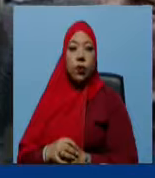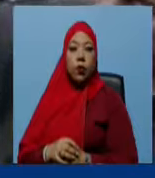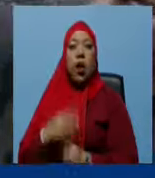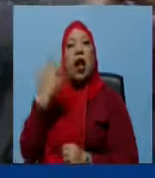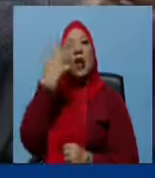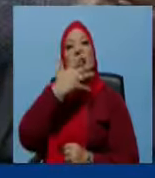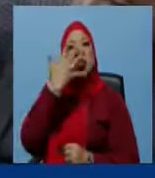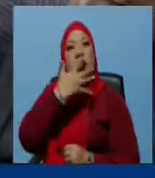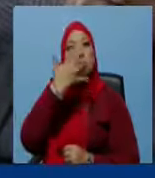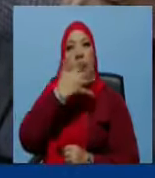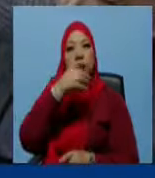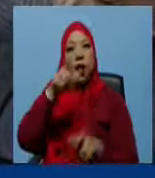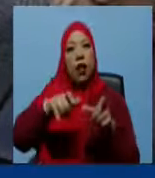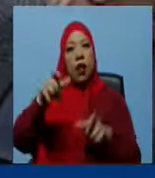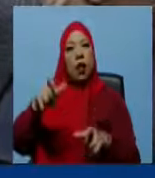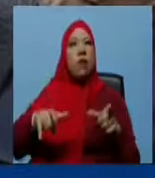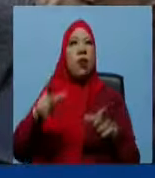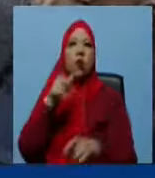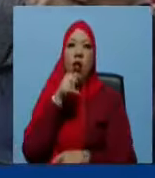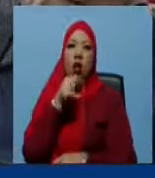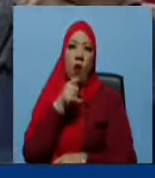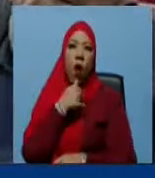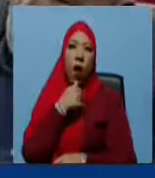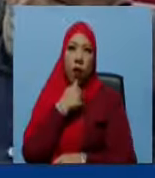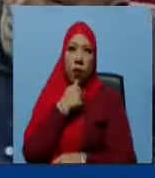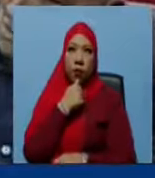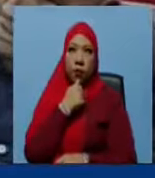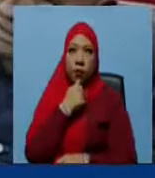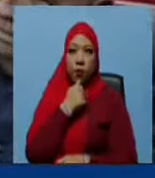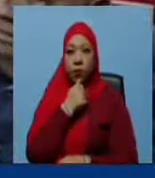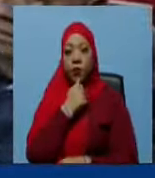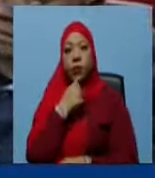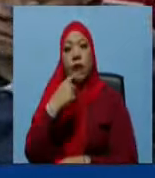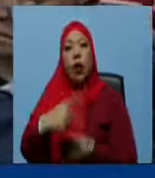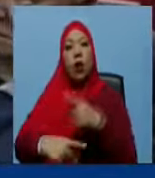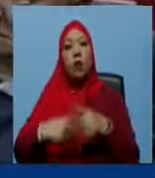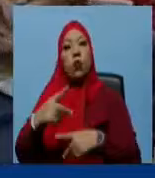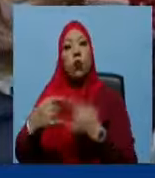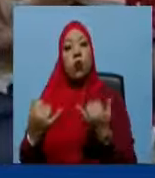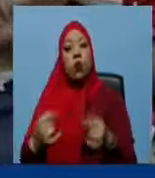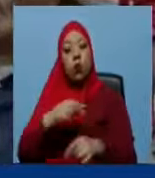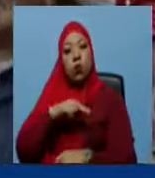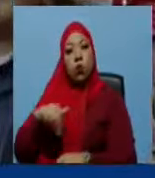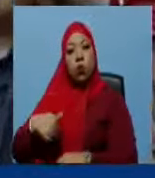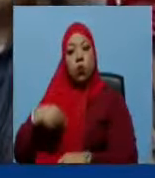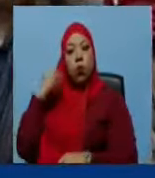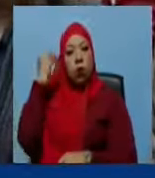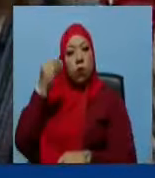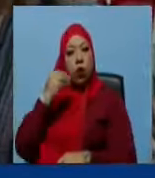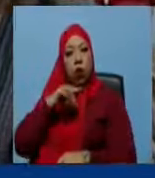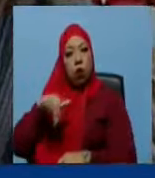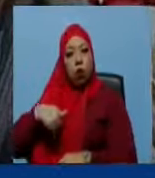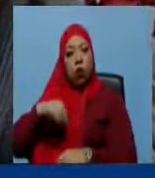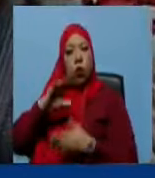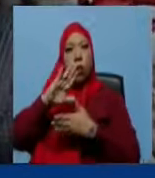fue de una robusta visión del proceso histórico nuestro americano.